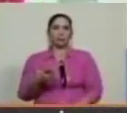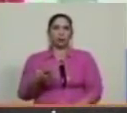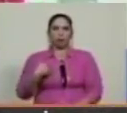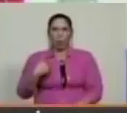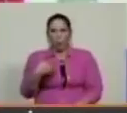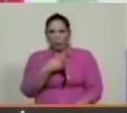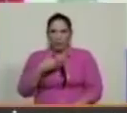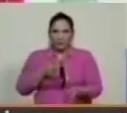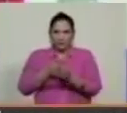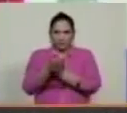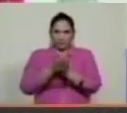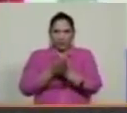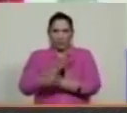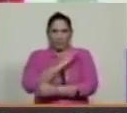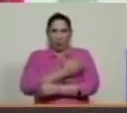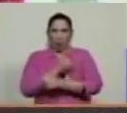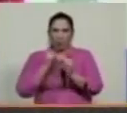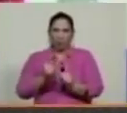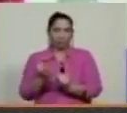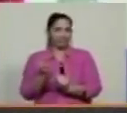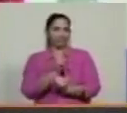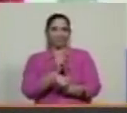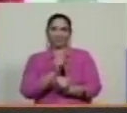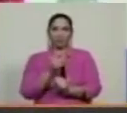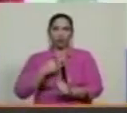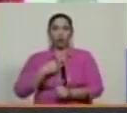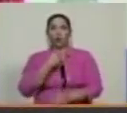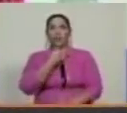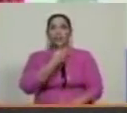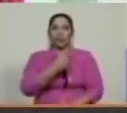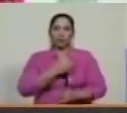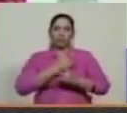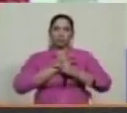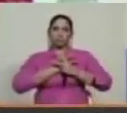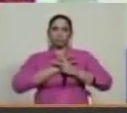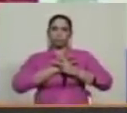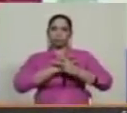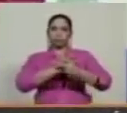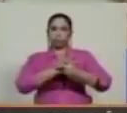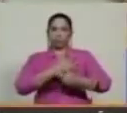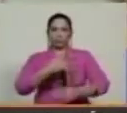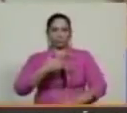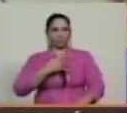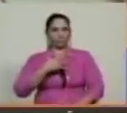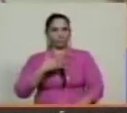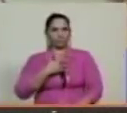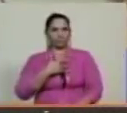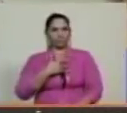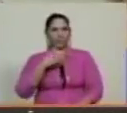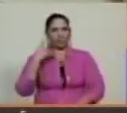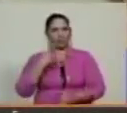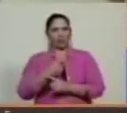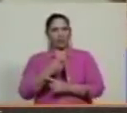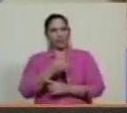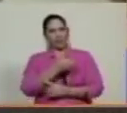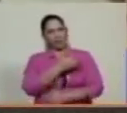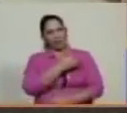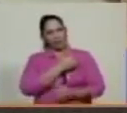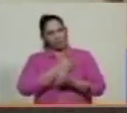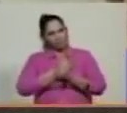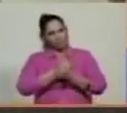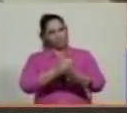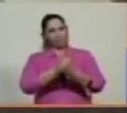no. Estoy hablando de vocación. El pueblo debe querer